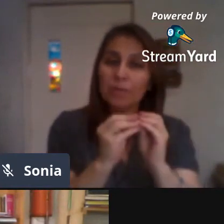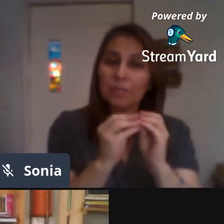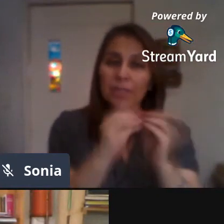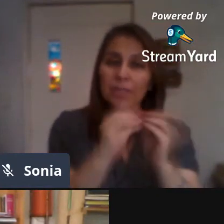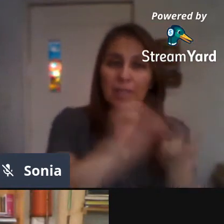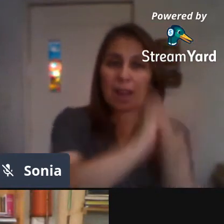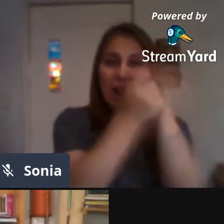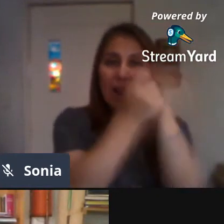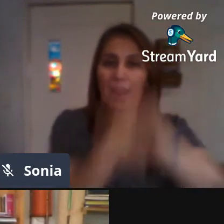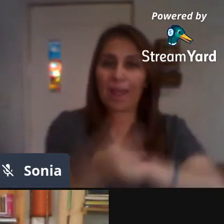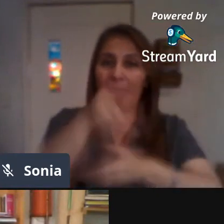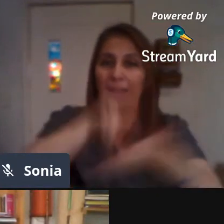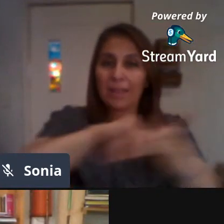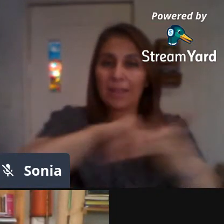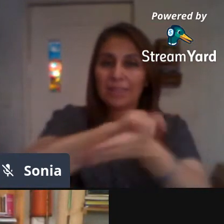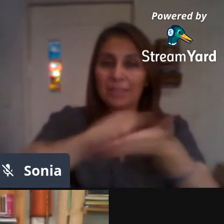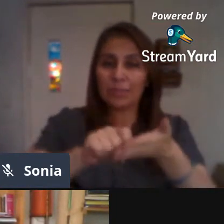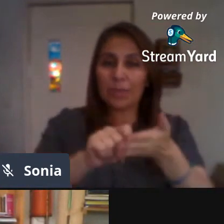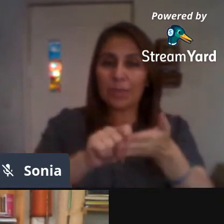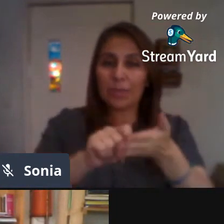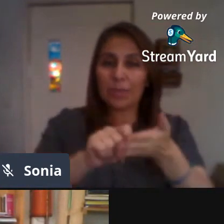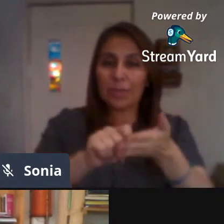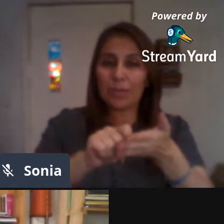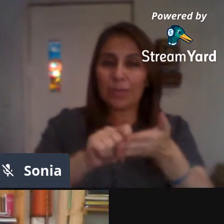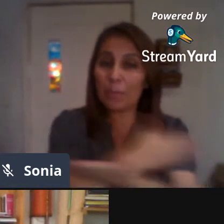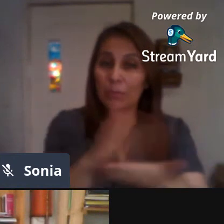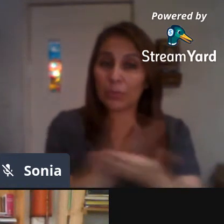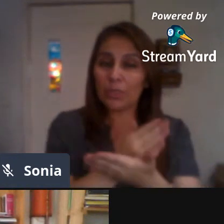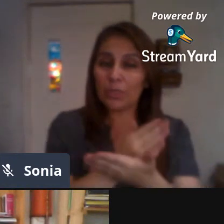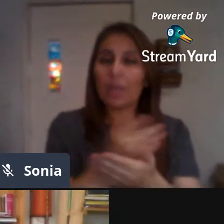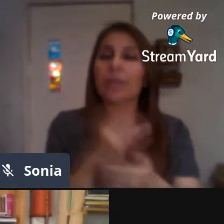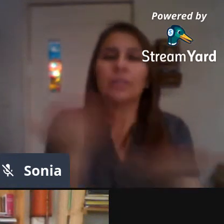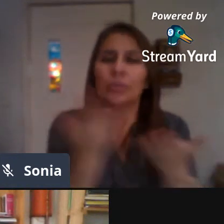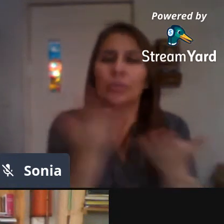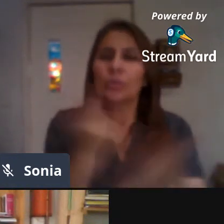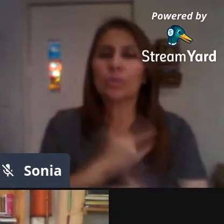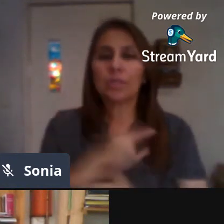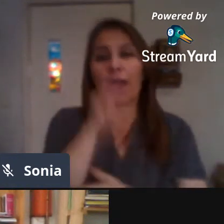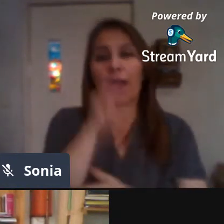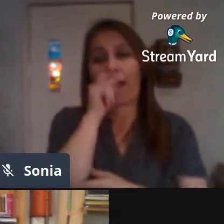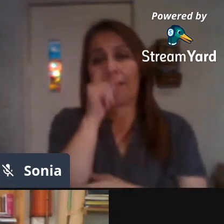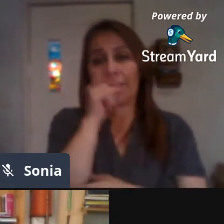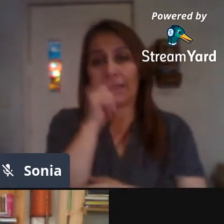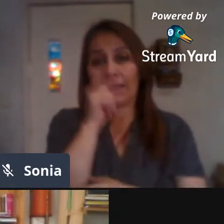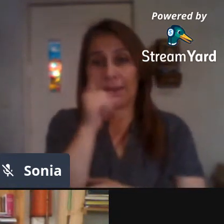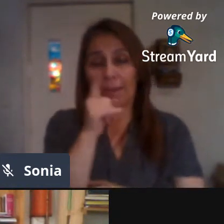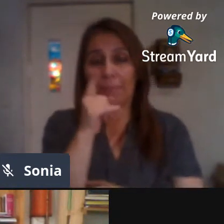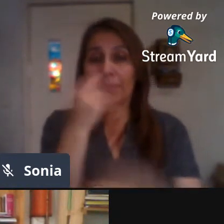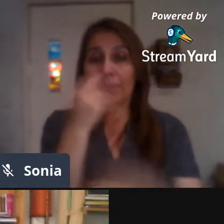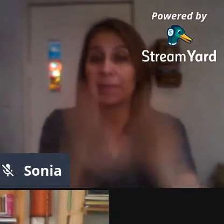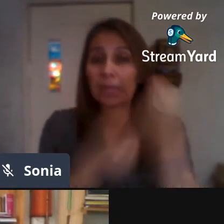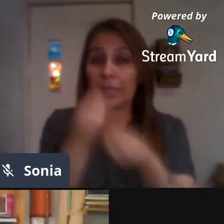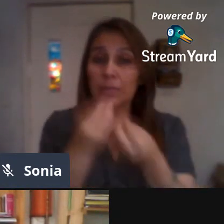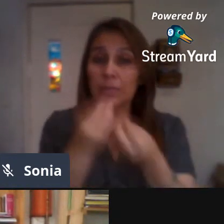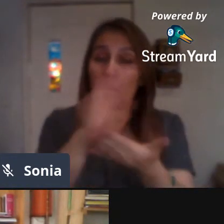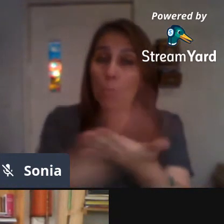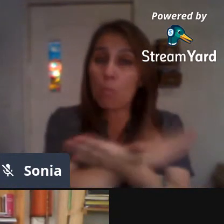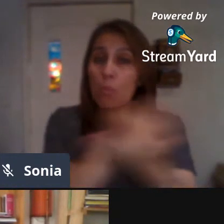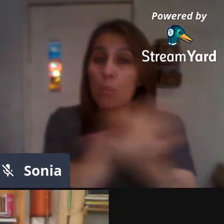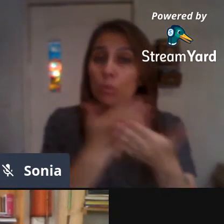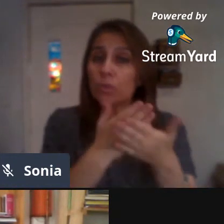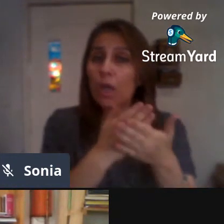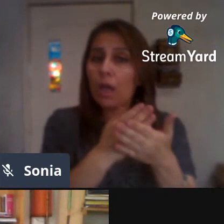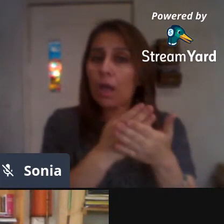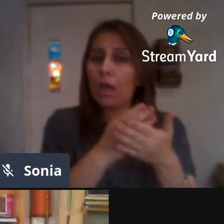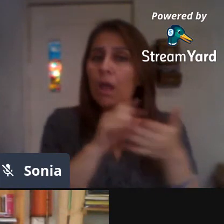musical nos los amigos de la javeriana y poder también de alguna manera hacer que toda esa música que estaba por allá metida dentro